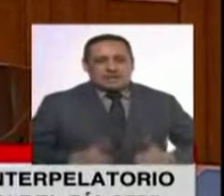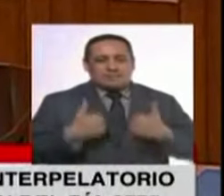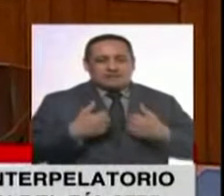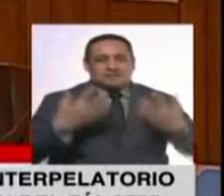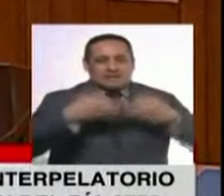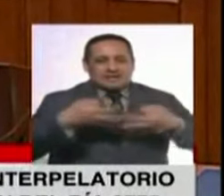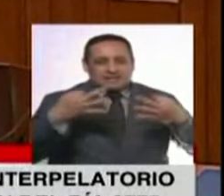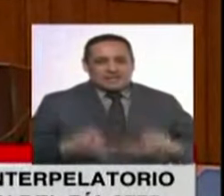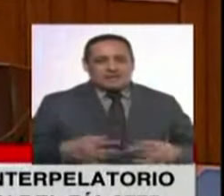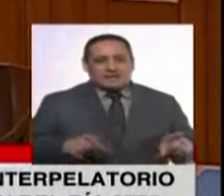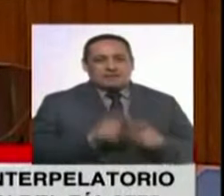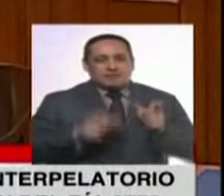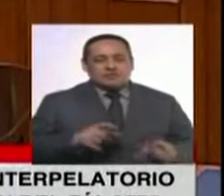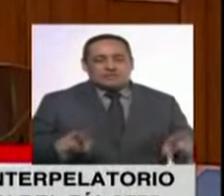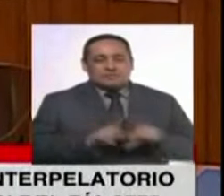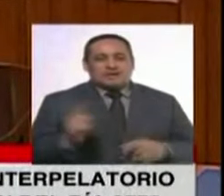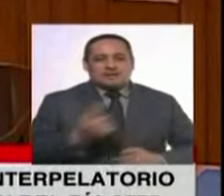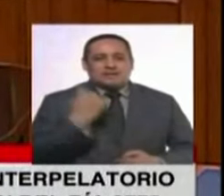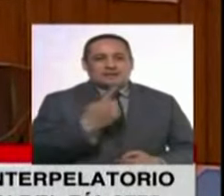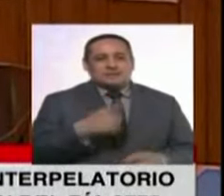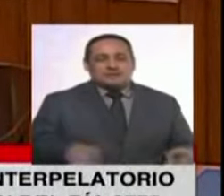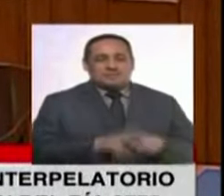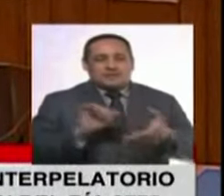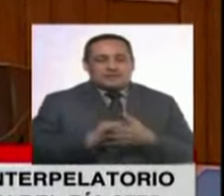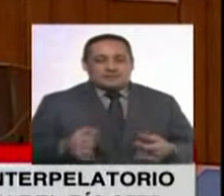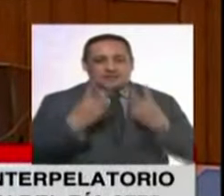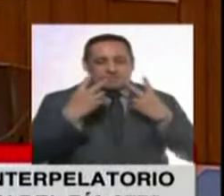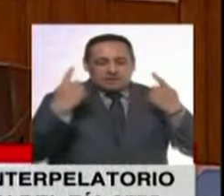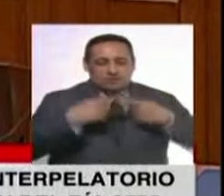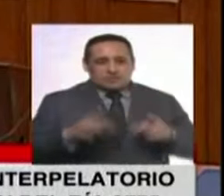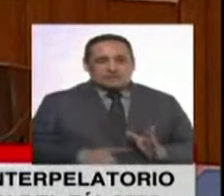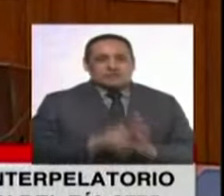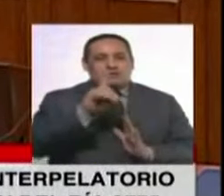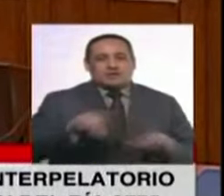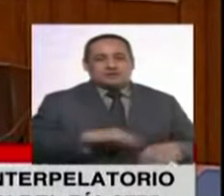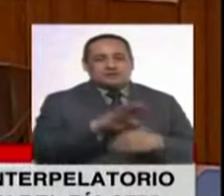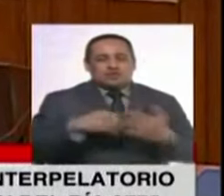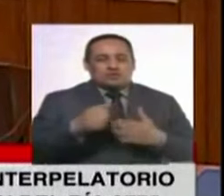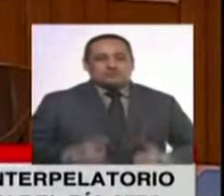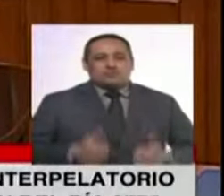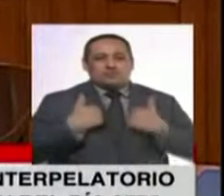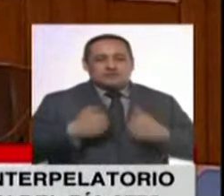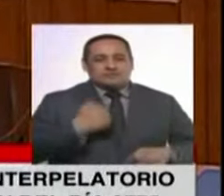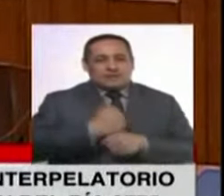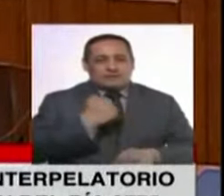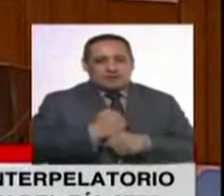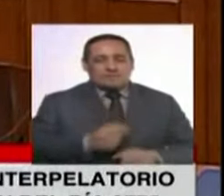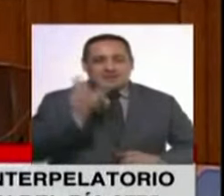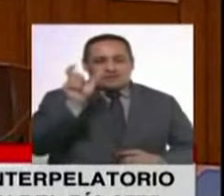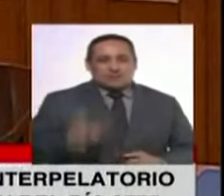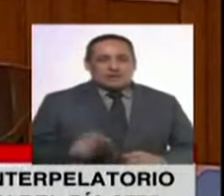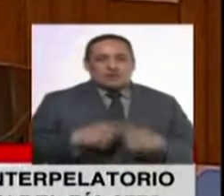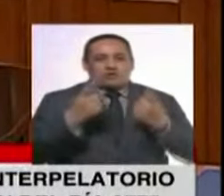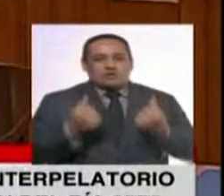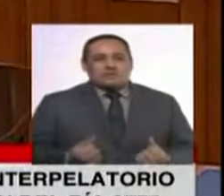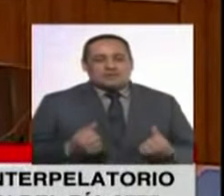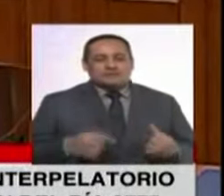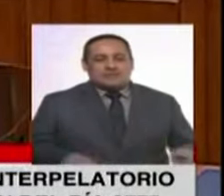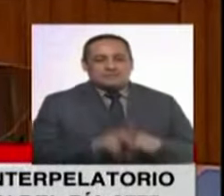integridad de nuestros ciudadanos y ciudadanas y les impide desarrollar sus vidas y actividades personales o económicas